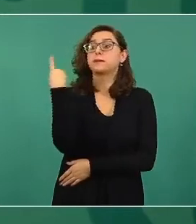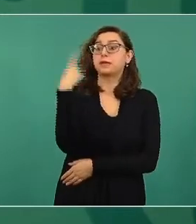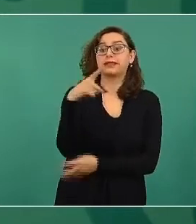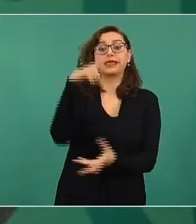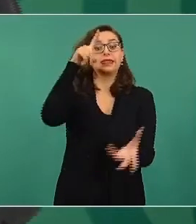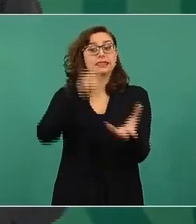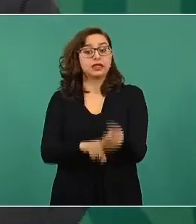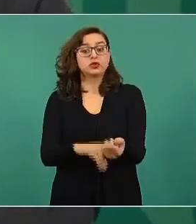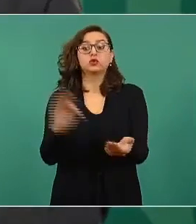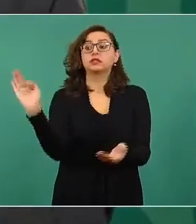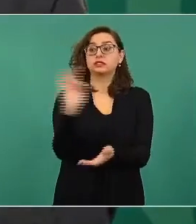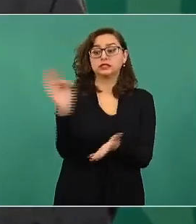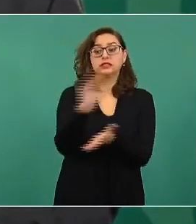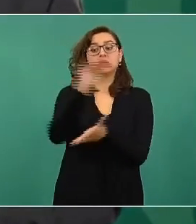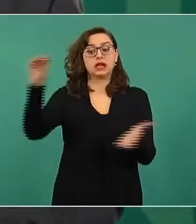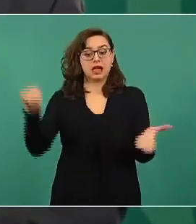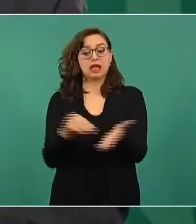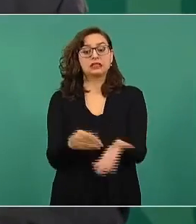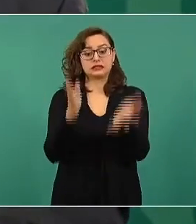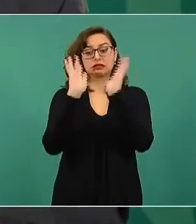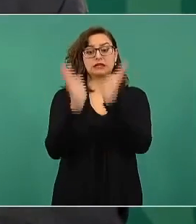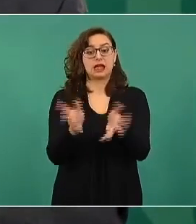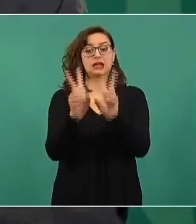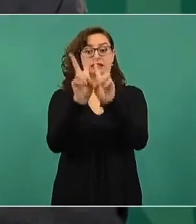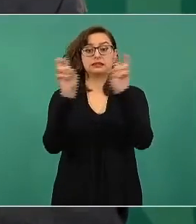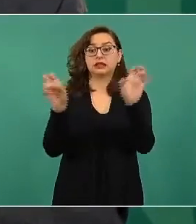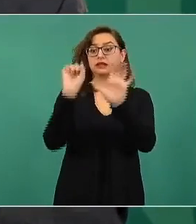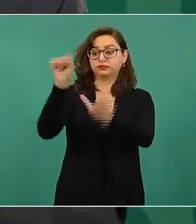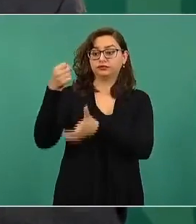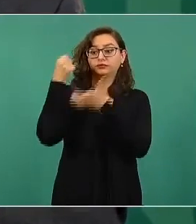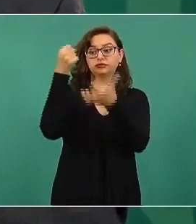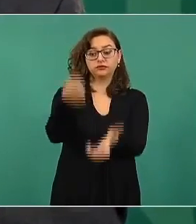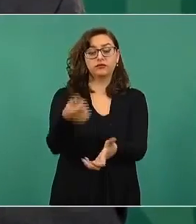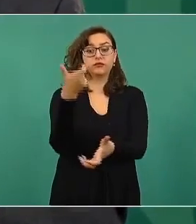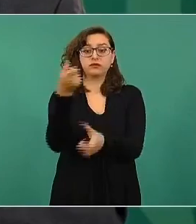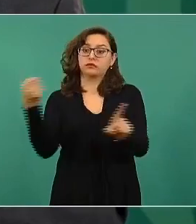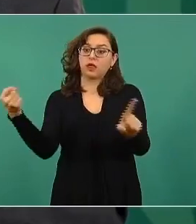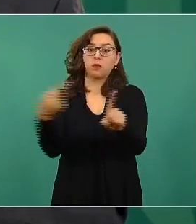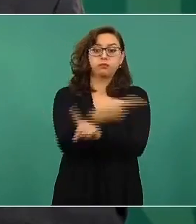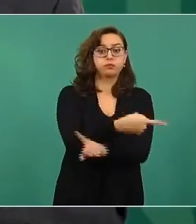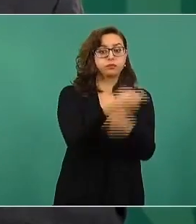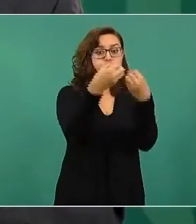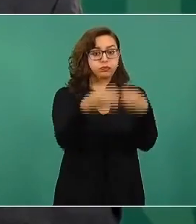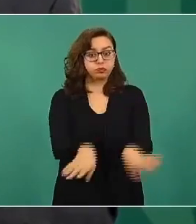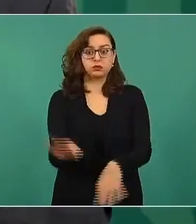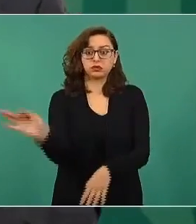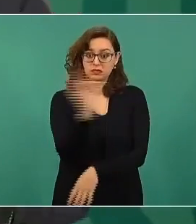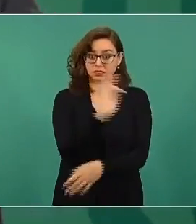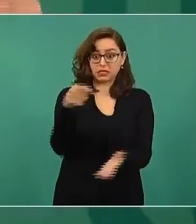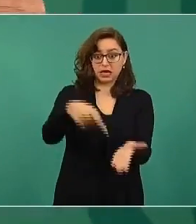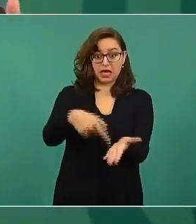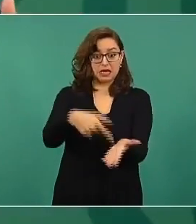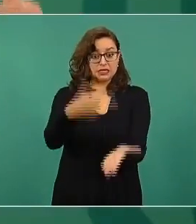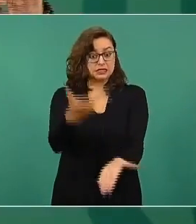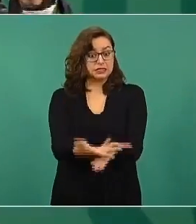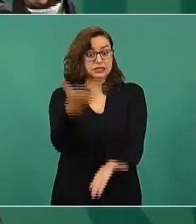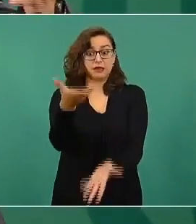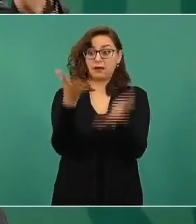considerado que hubieron desvíos de recursos federales. Así es. Y eso ya